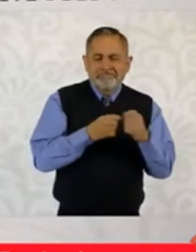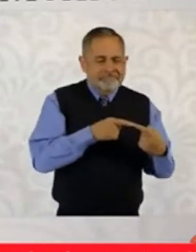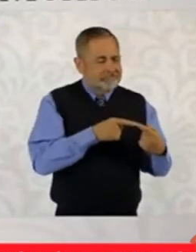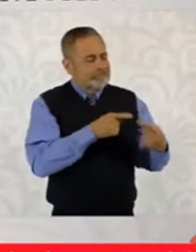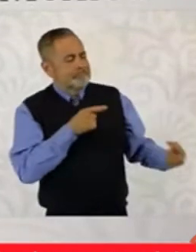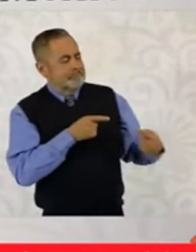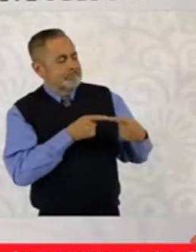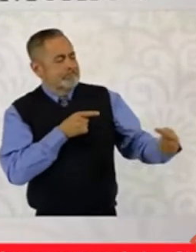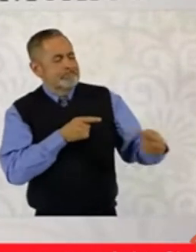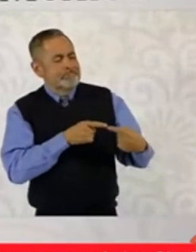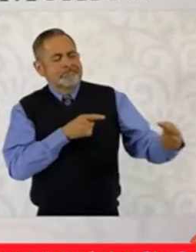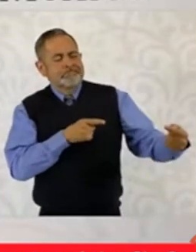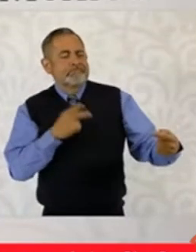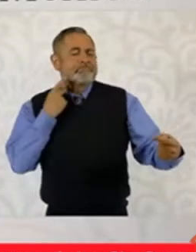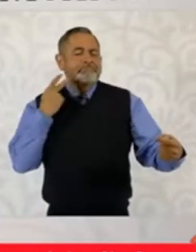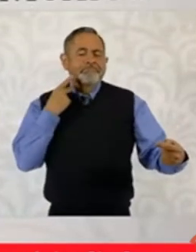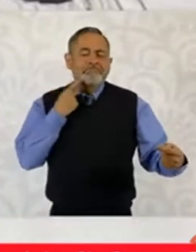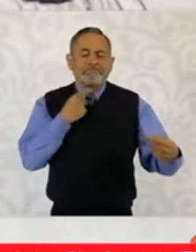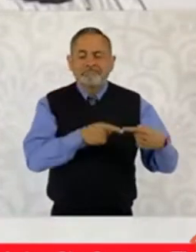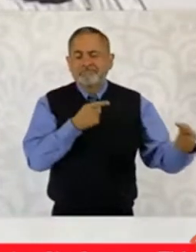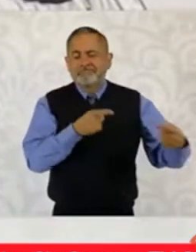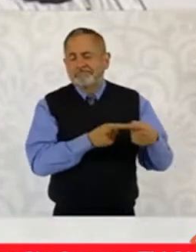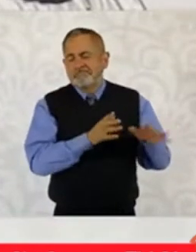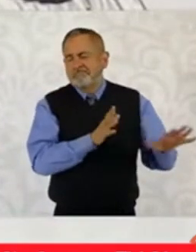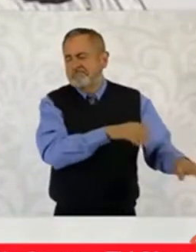y los adversarios políticos,